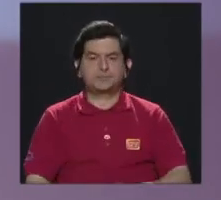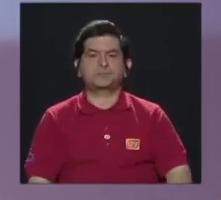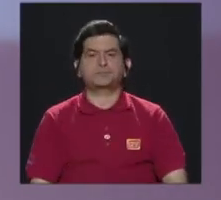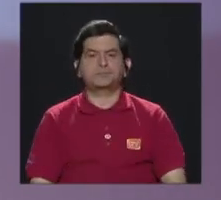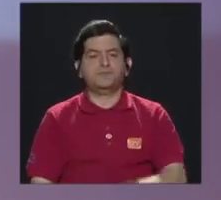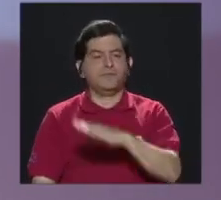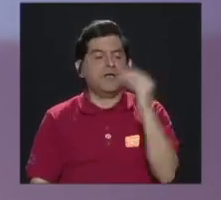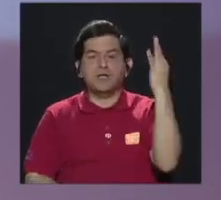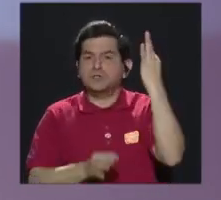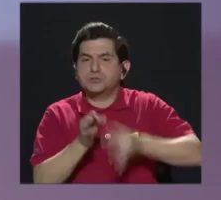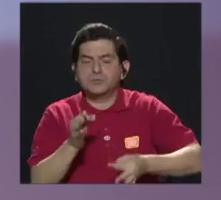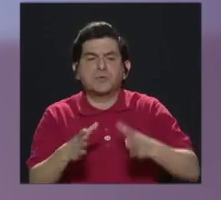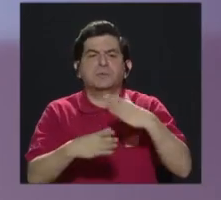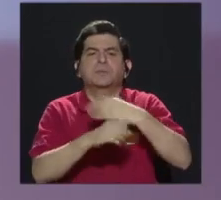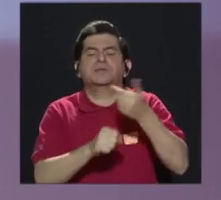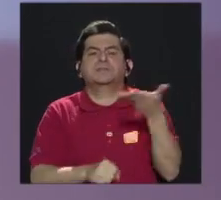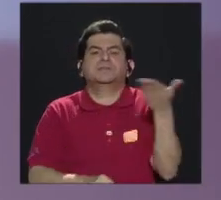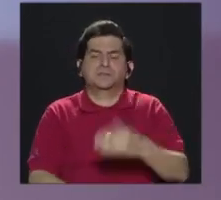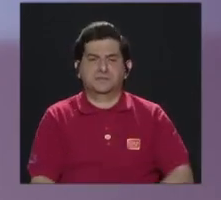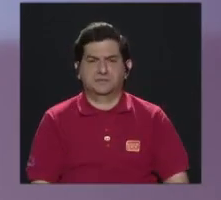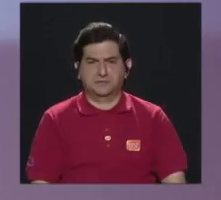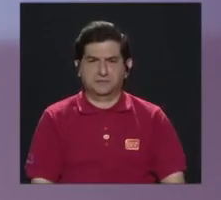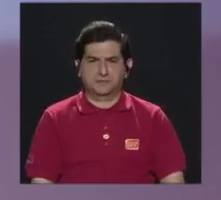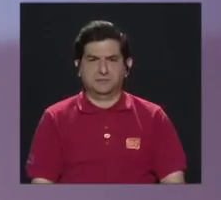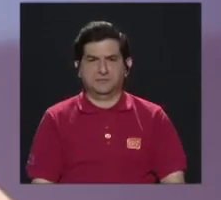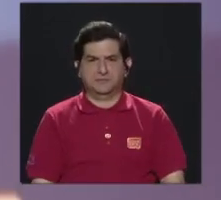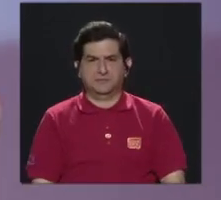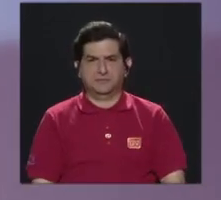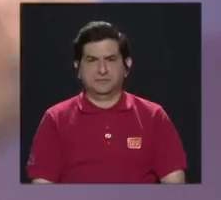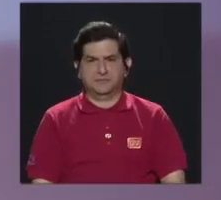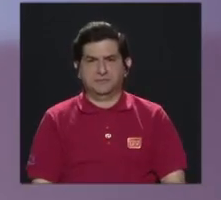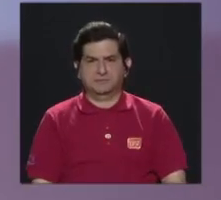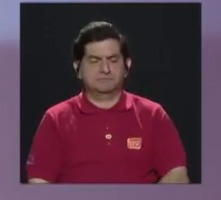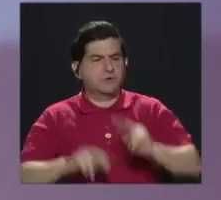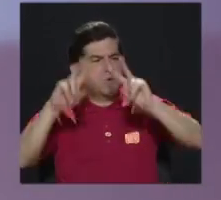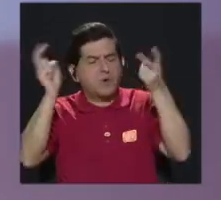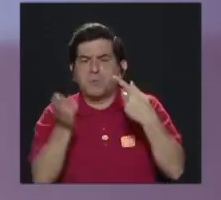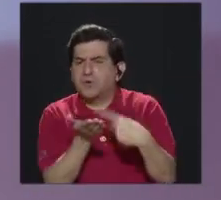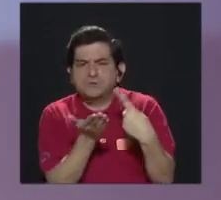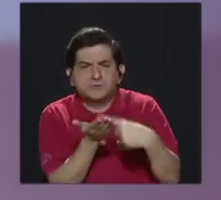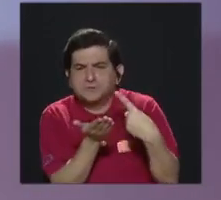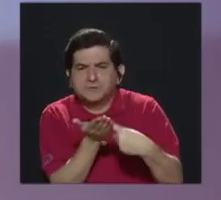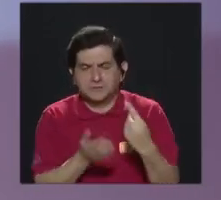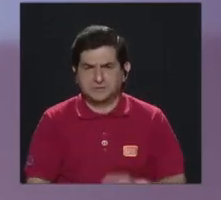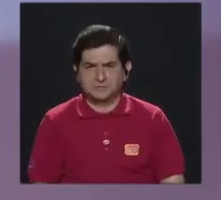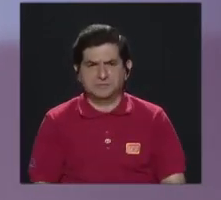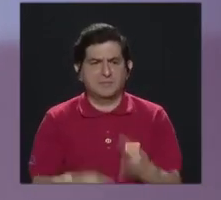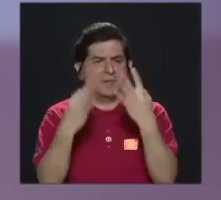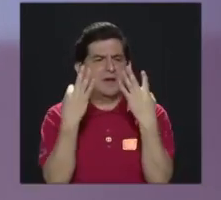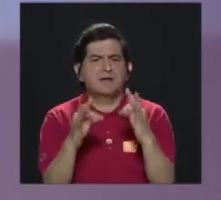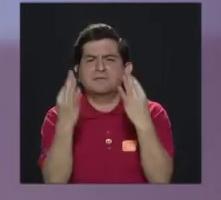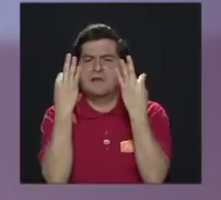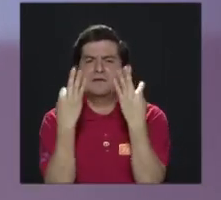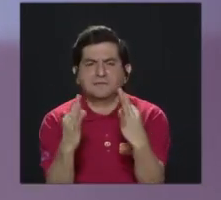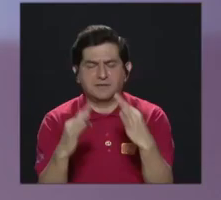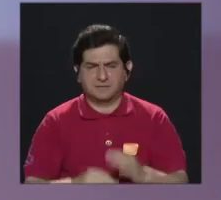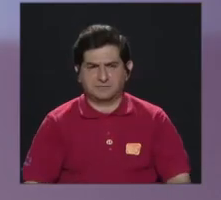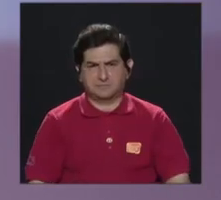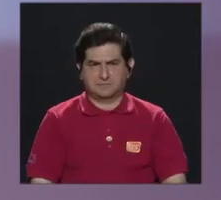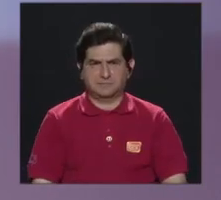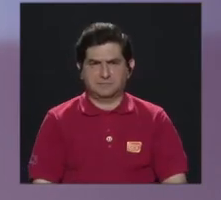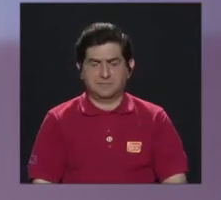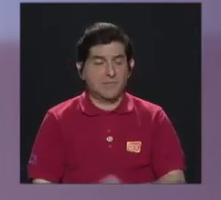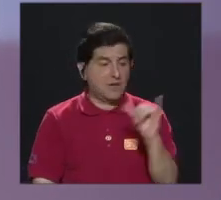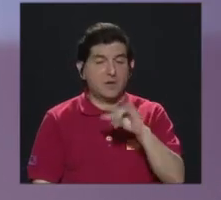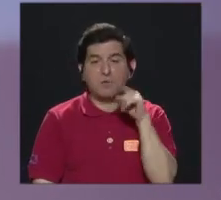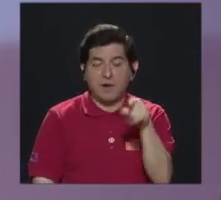Y simplemente lo que hicieron fue como traer el tema a la mesa, hacer que se discutiera, ¿verdad? Porque así